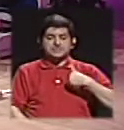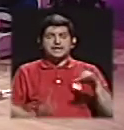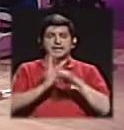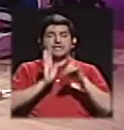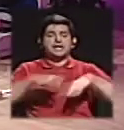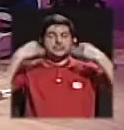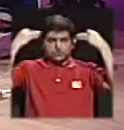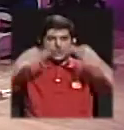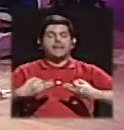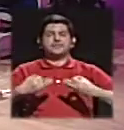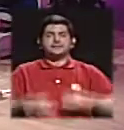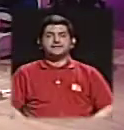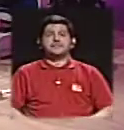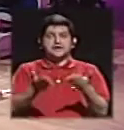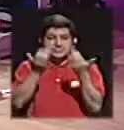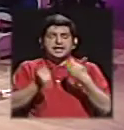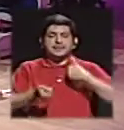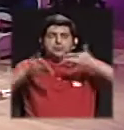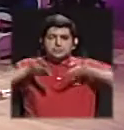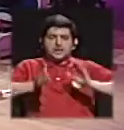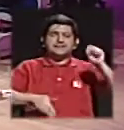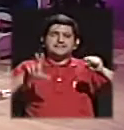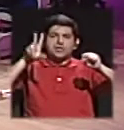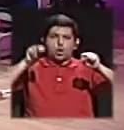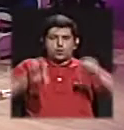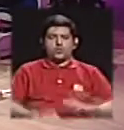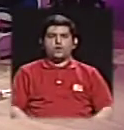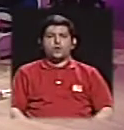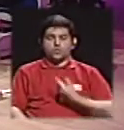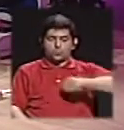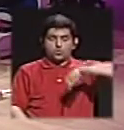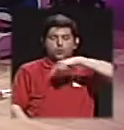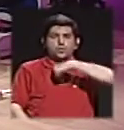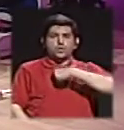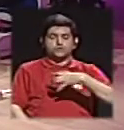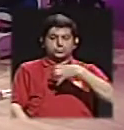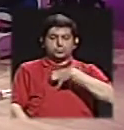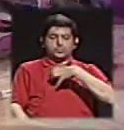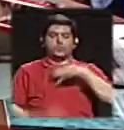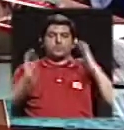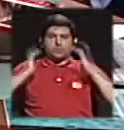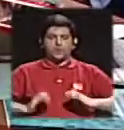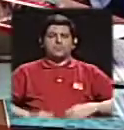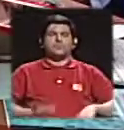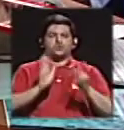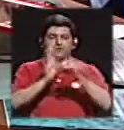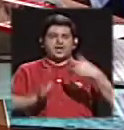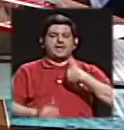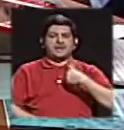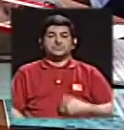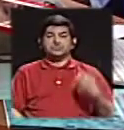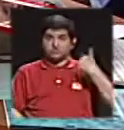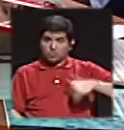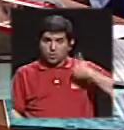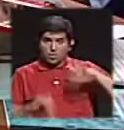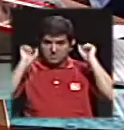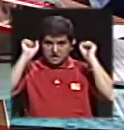derecho a decidir si queremos tener hijos o no, porque es nuestro cuerpo y por eso tenemos el derecho. Cuando los